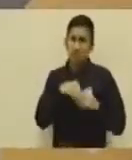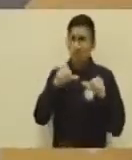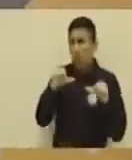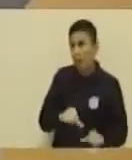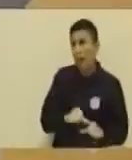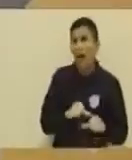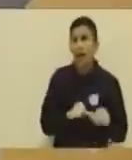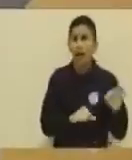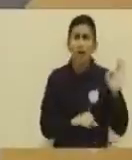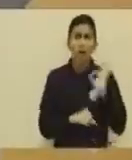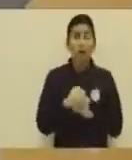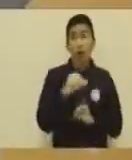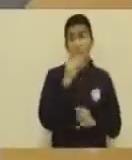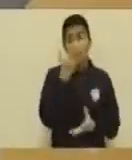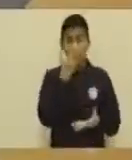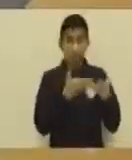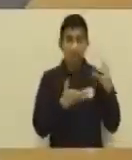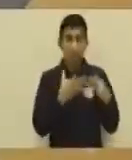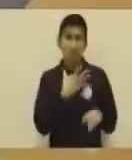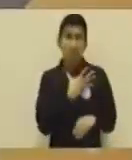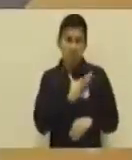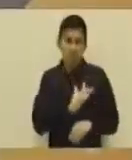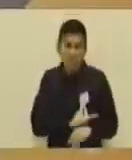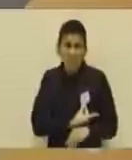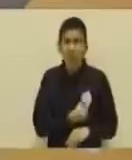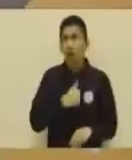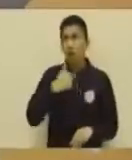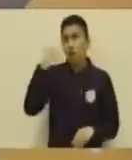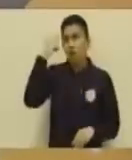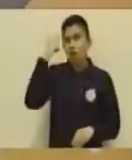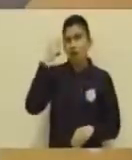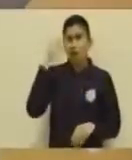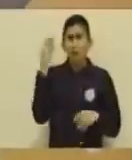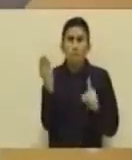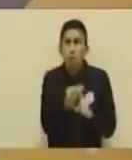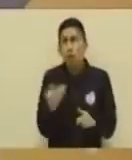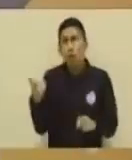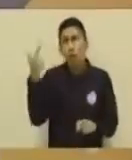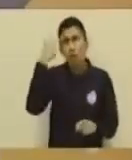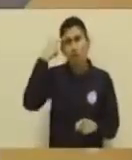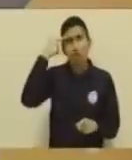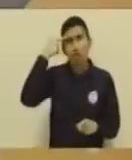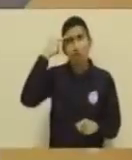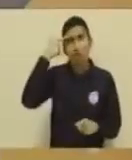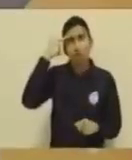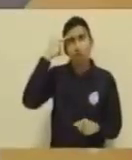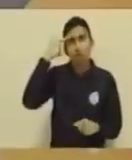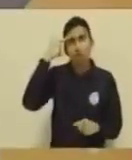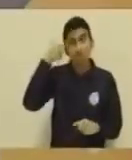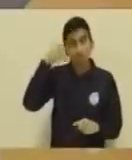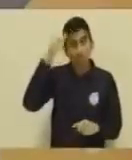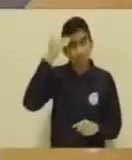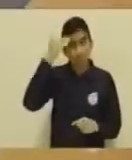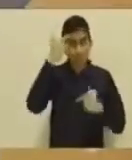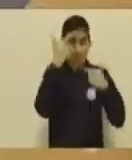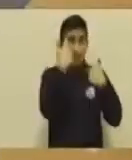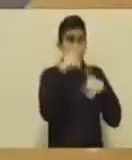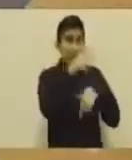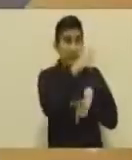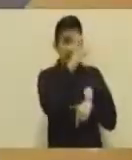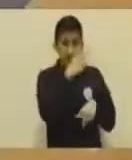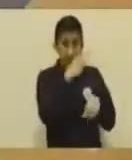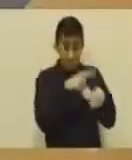siente mal, puede caer incluso a veces hasta en depresión, ¿verdad? Por tanto bullying y pues los